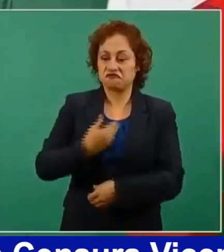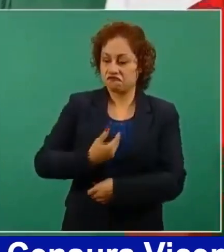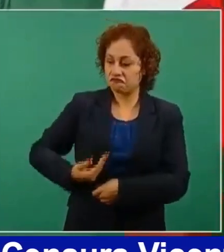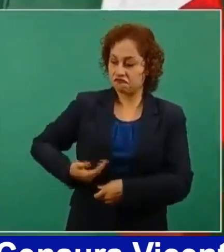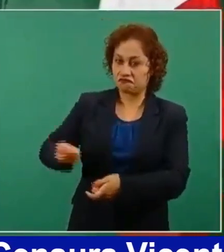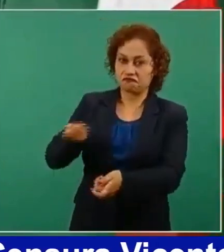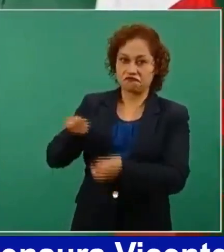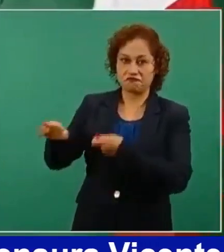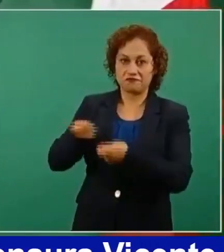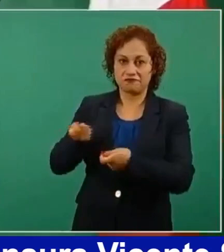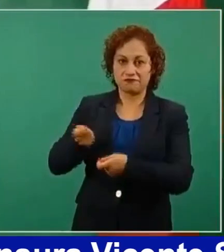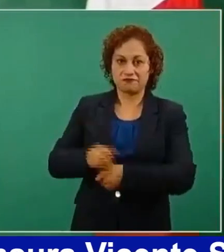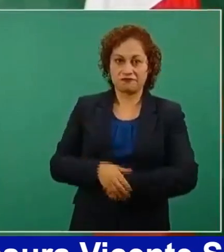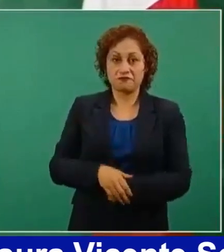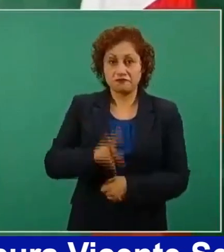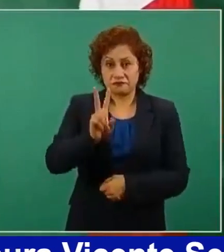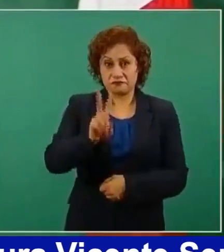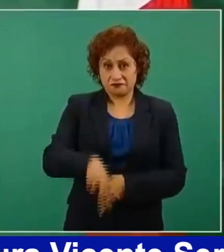Hay un teléfono